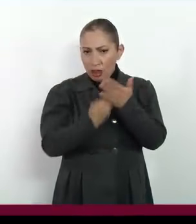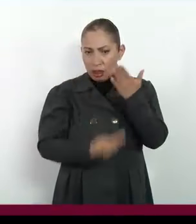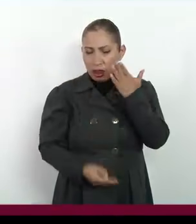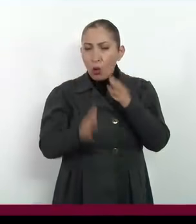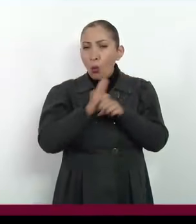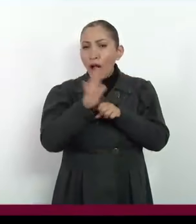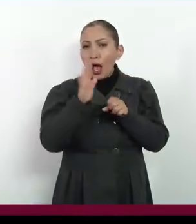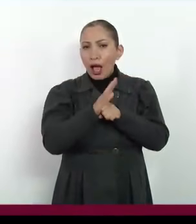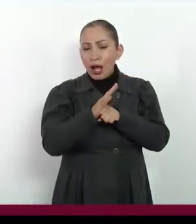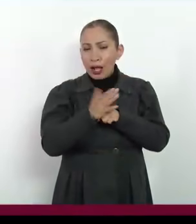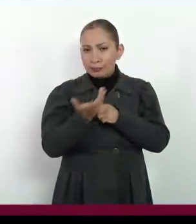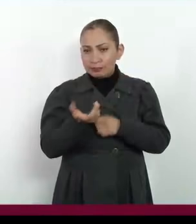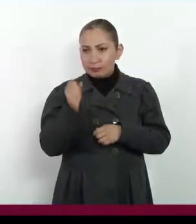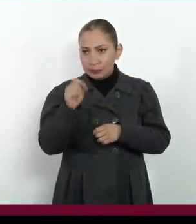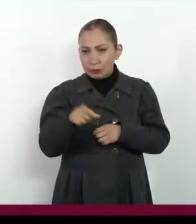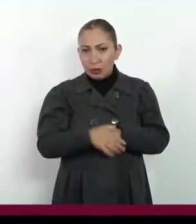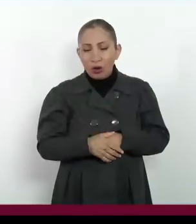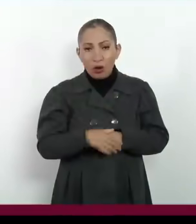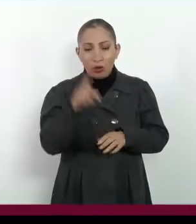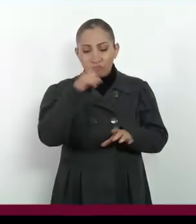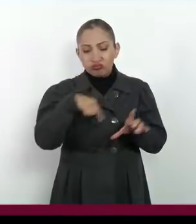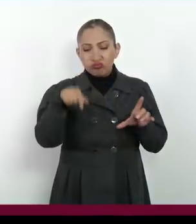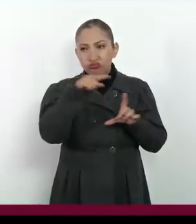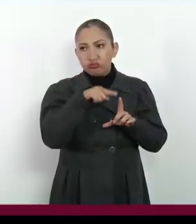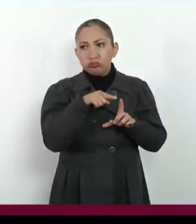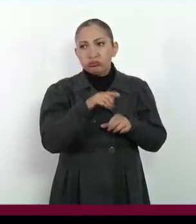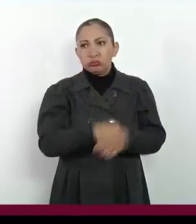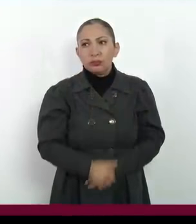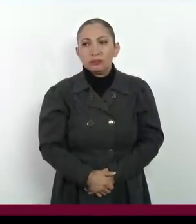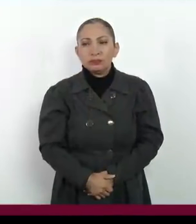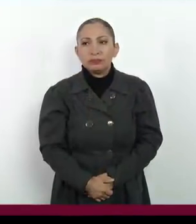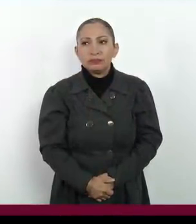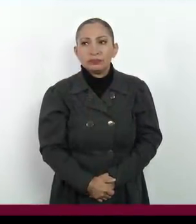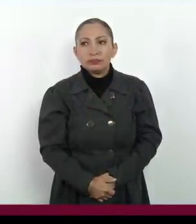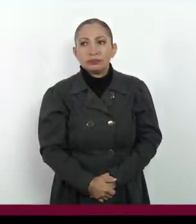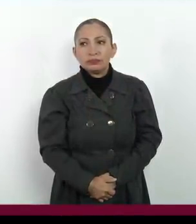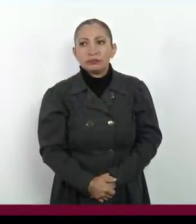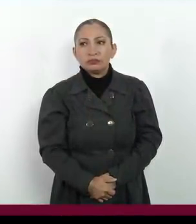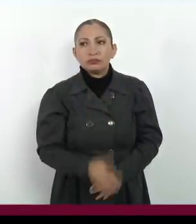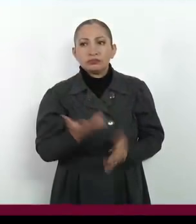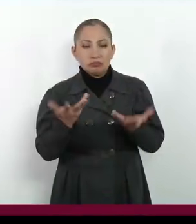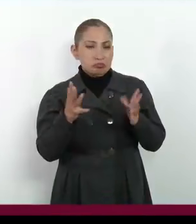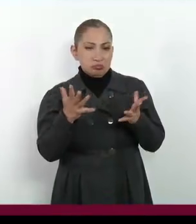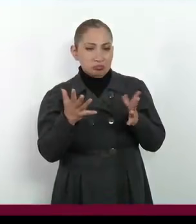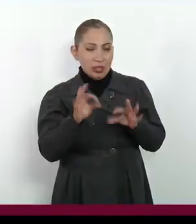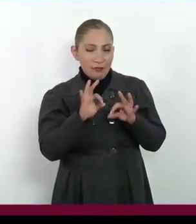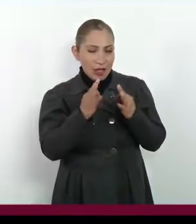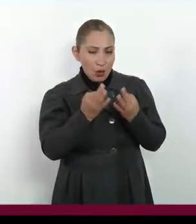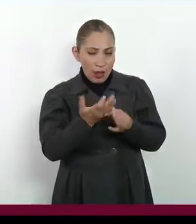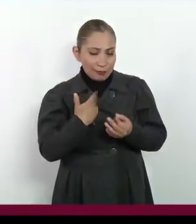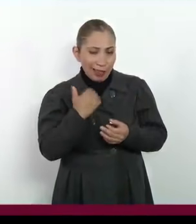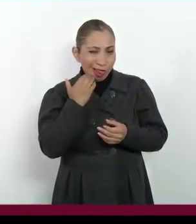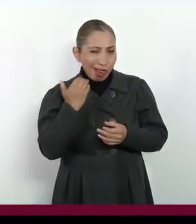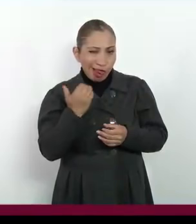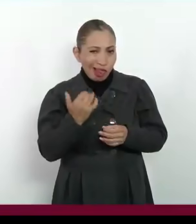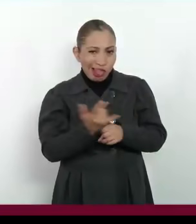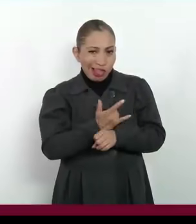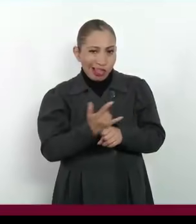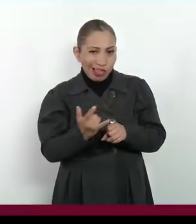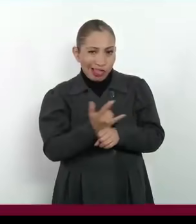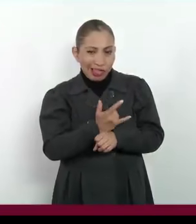dibujar cuáles son las secciones cónicas. Primero el círculo, pues es más o menos esta figura. Ok,